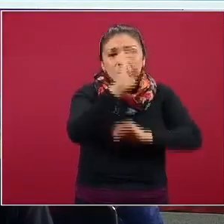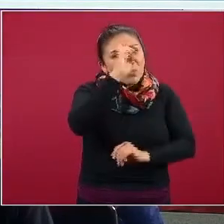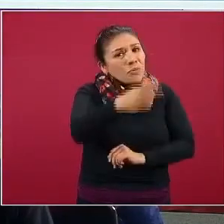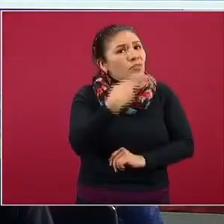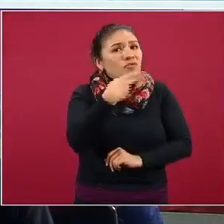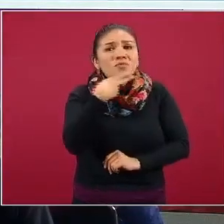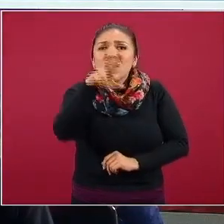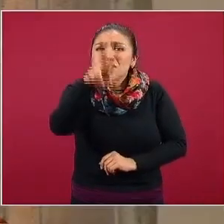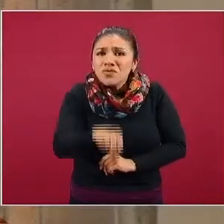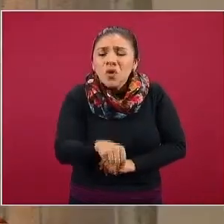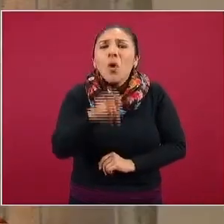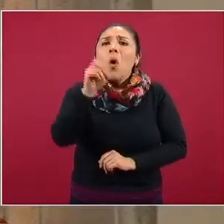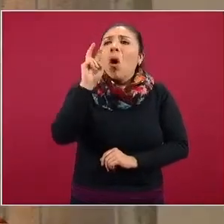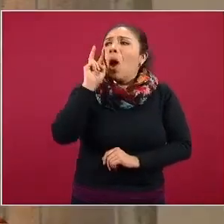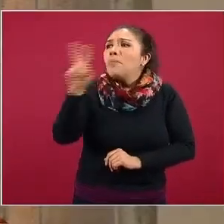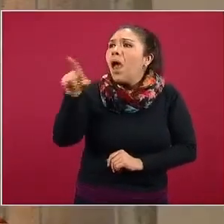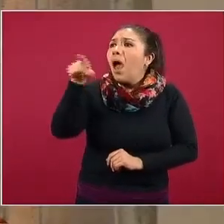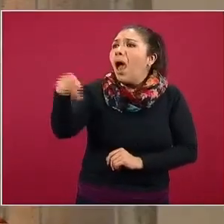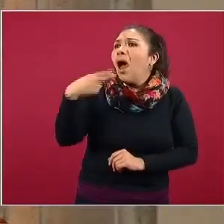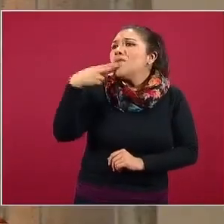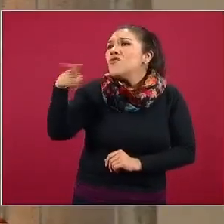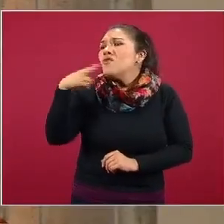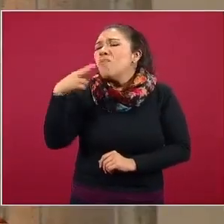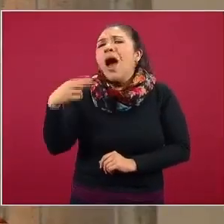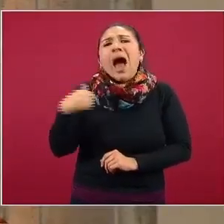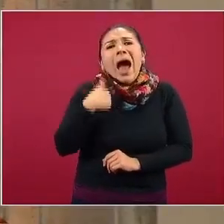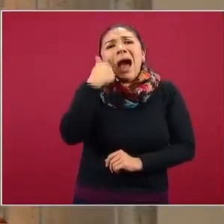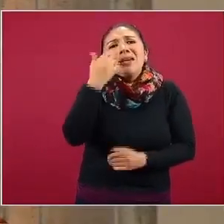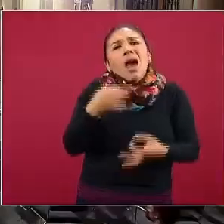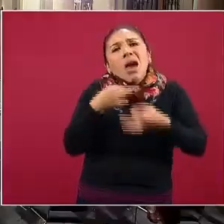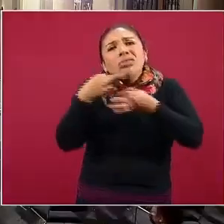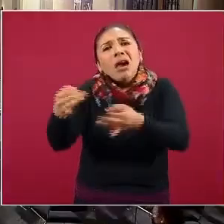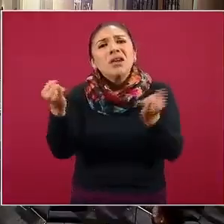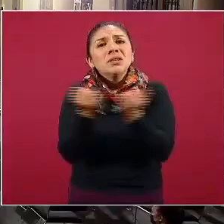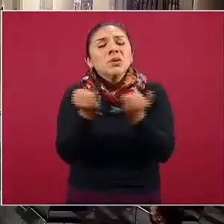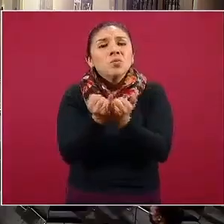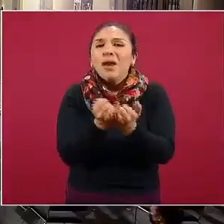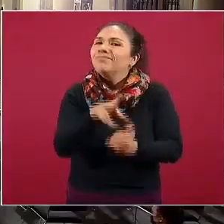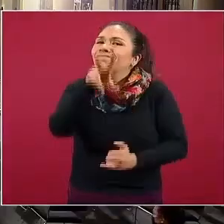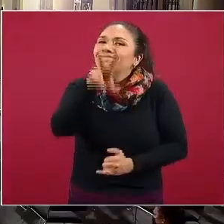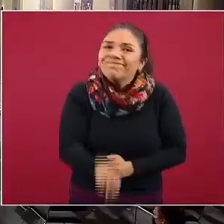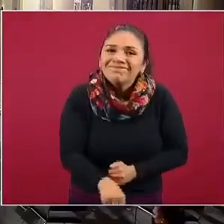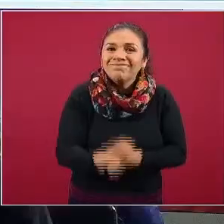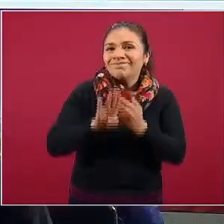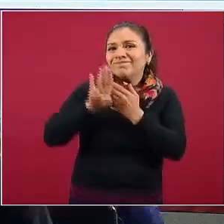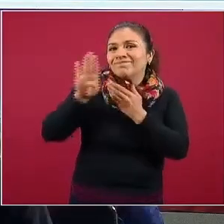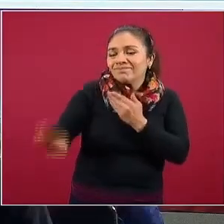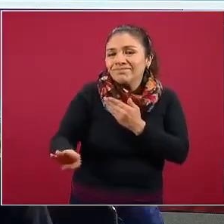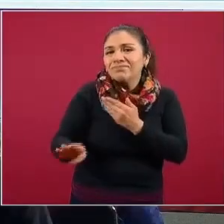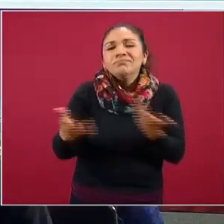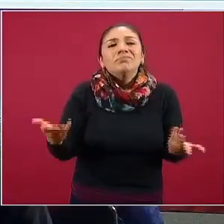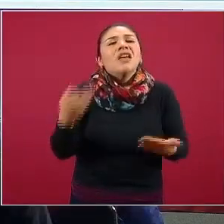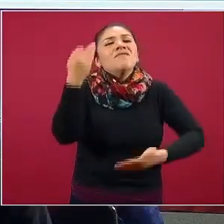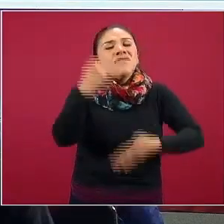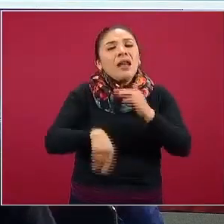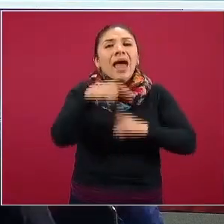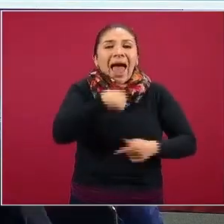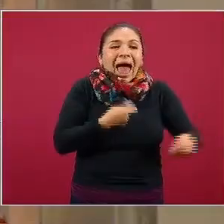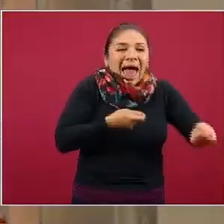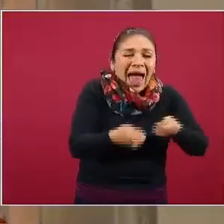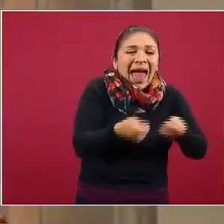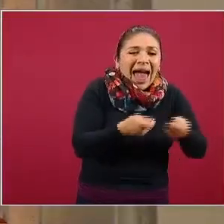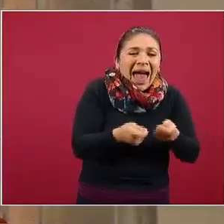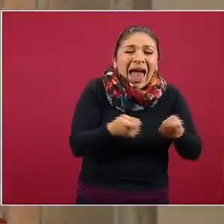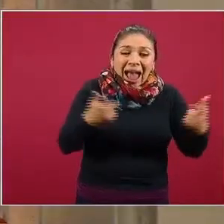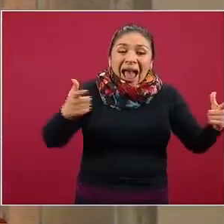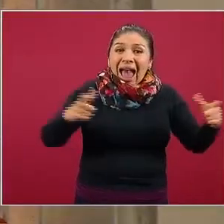ver a la gente utilizar estos compuestos porque automáticamente incentivan a su uso y se pierde esto que se ha ganado,